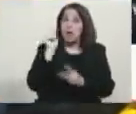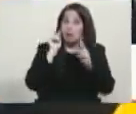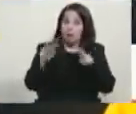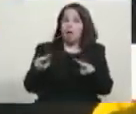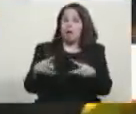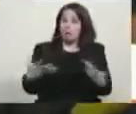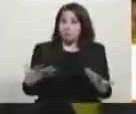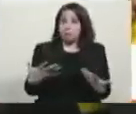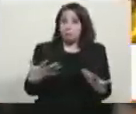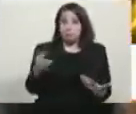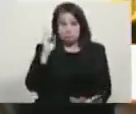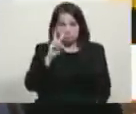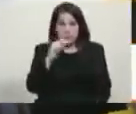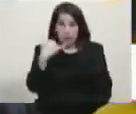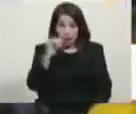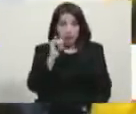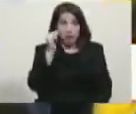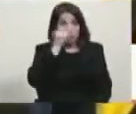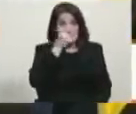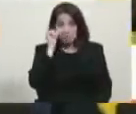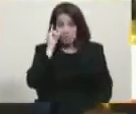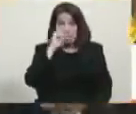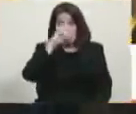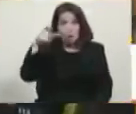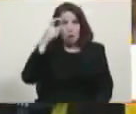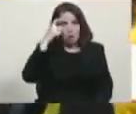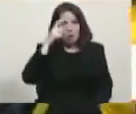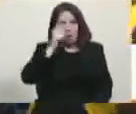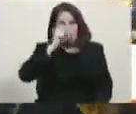¿No tienes ahí el video, Jorge Rodríguez?